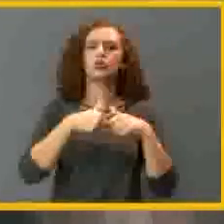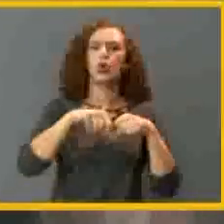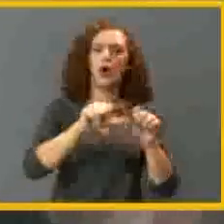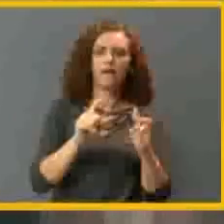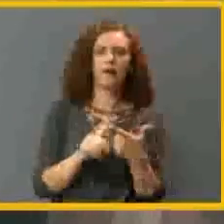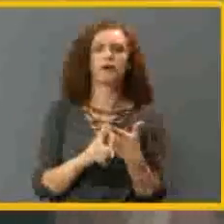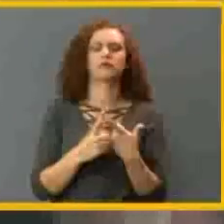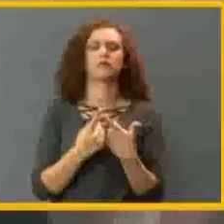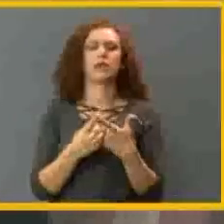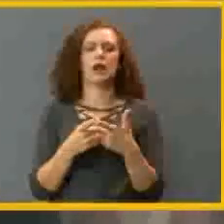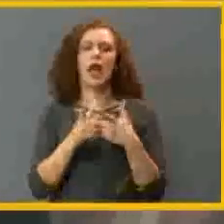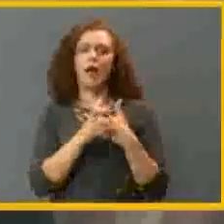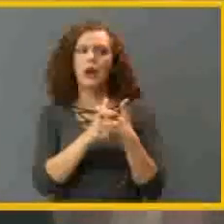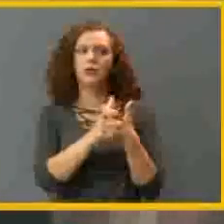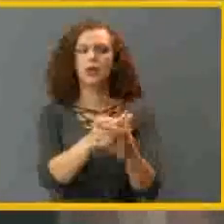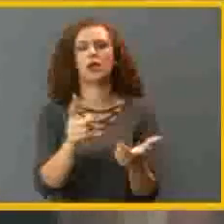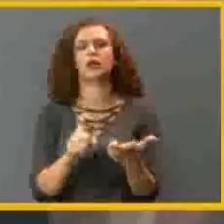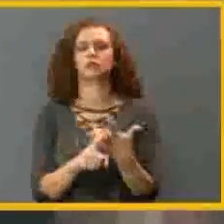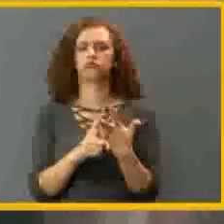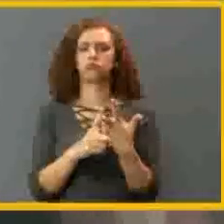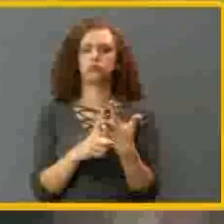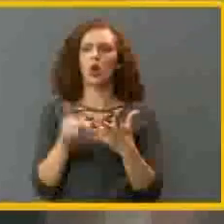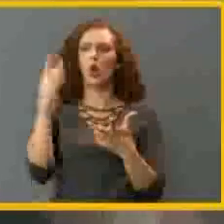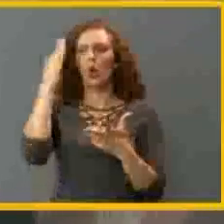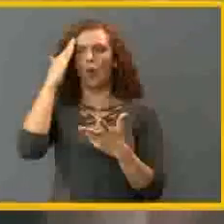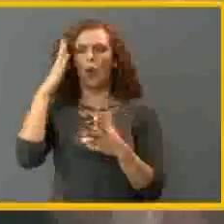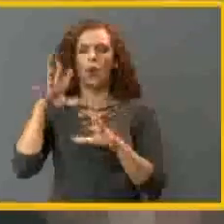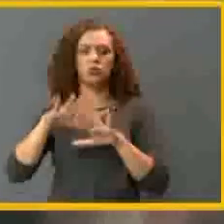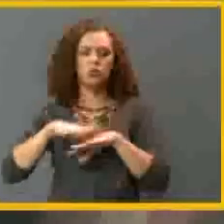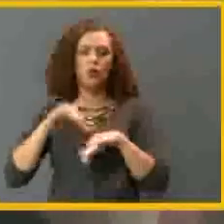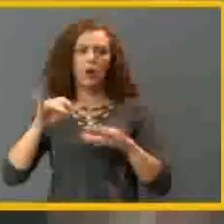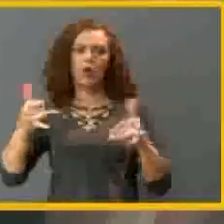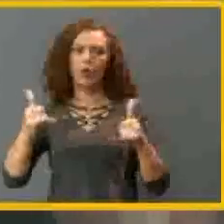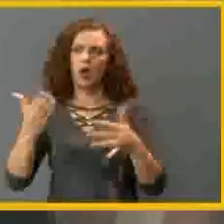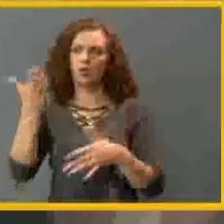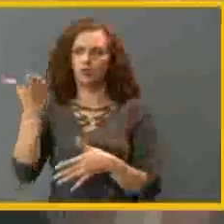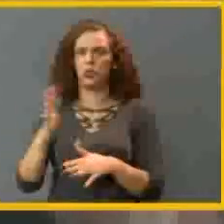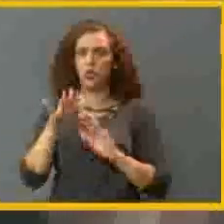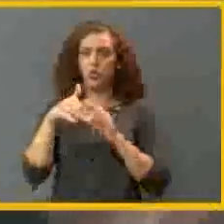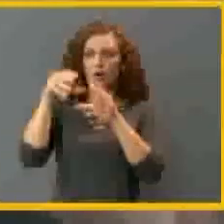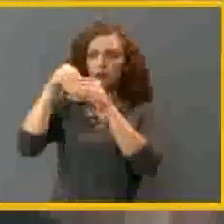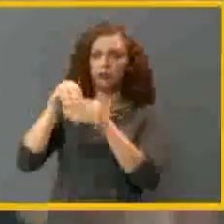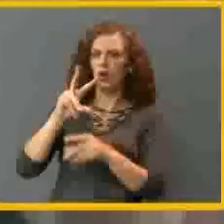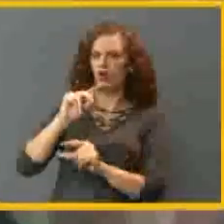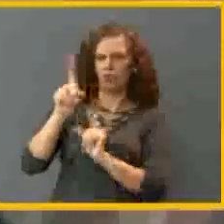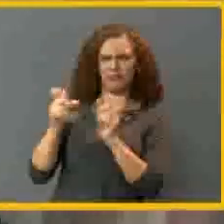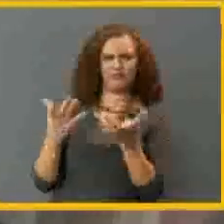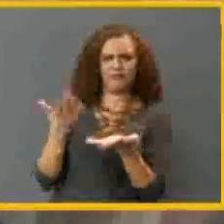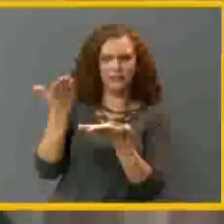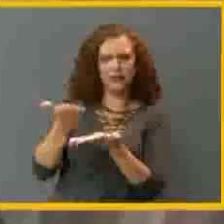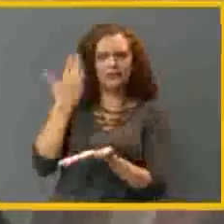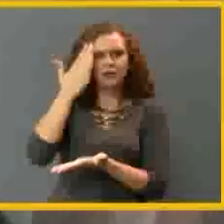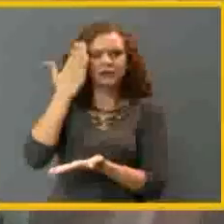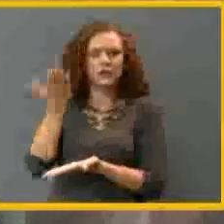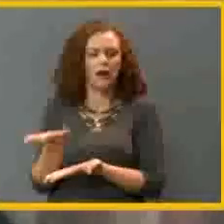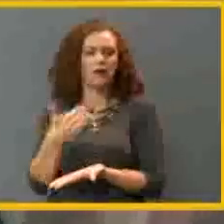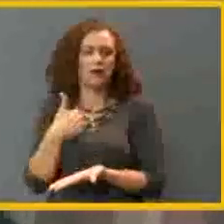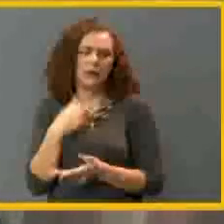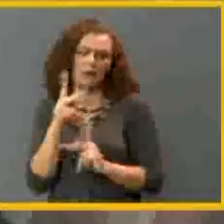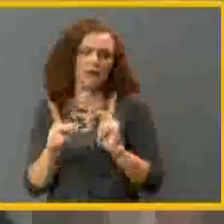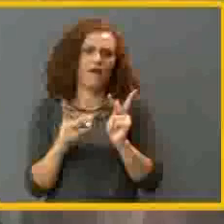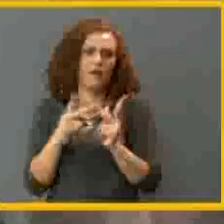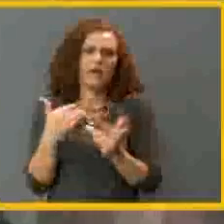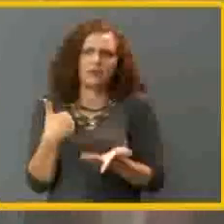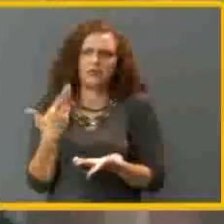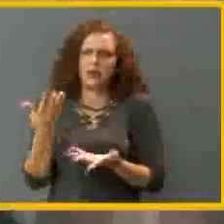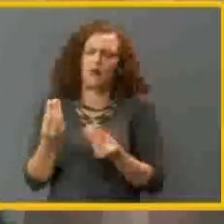la velocidad, pues el conocimiento del juego, todas esas cosas pues no son cuestionables, se saben perfectamente